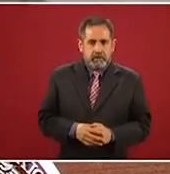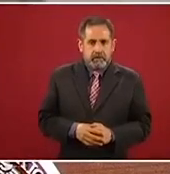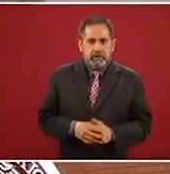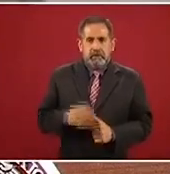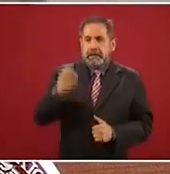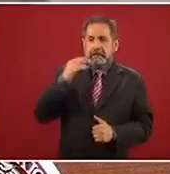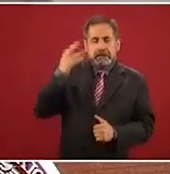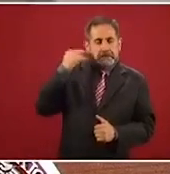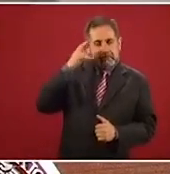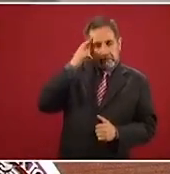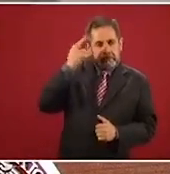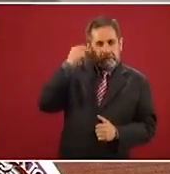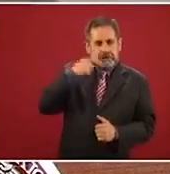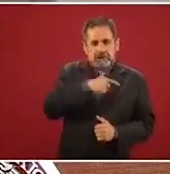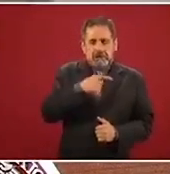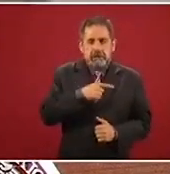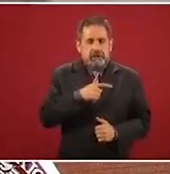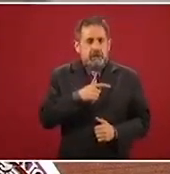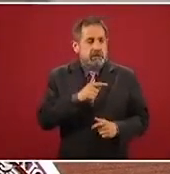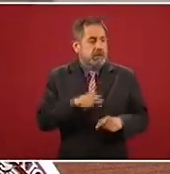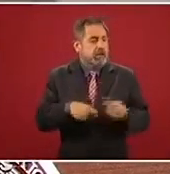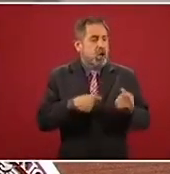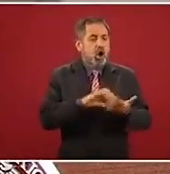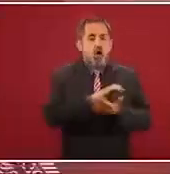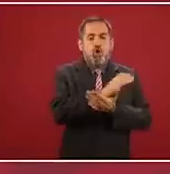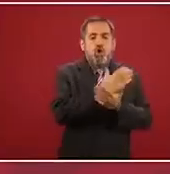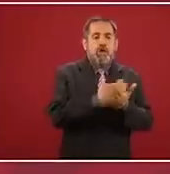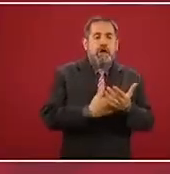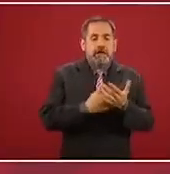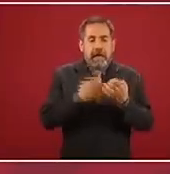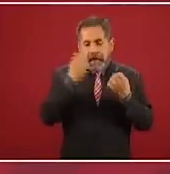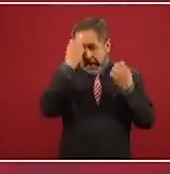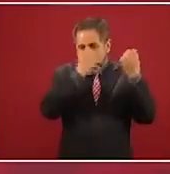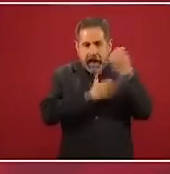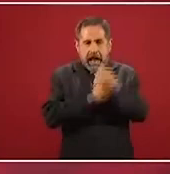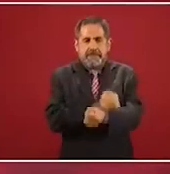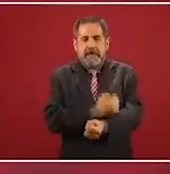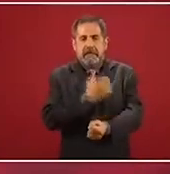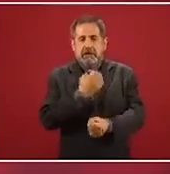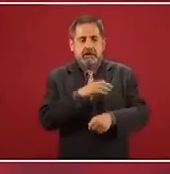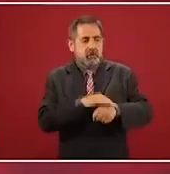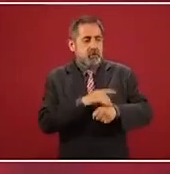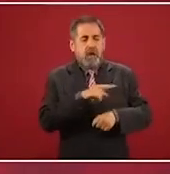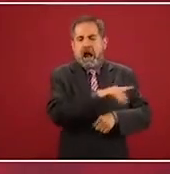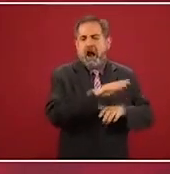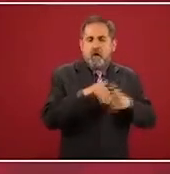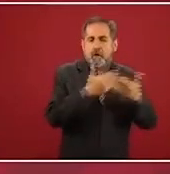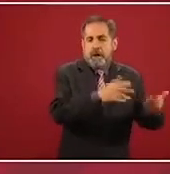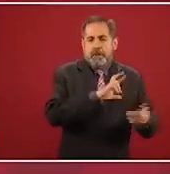contratar los análisis clínicos, contratar